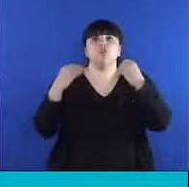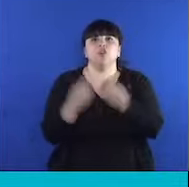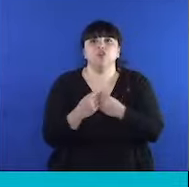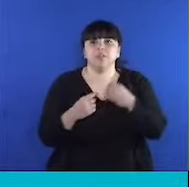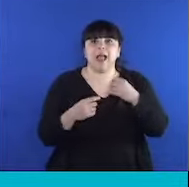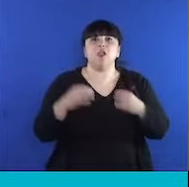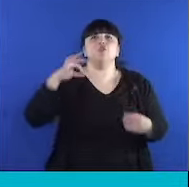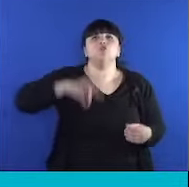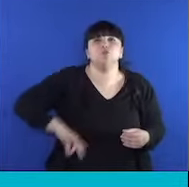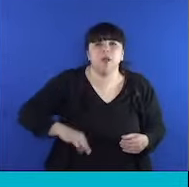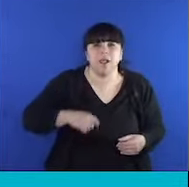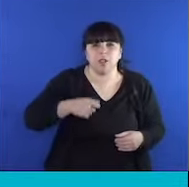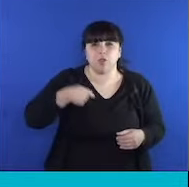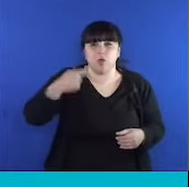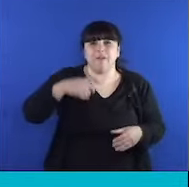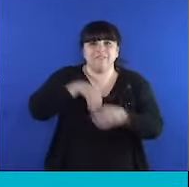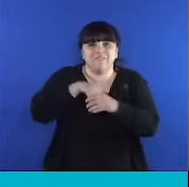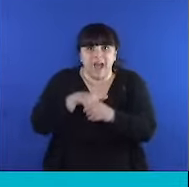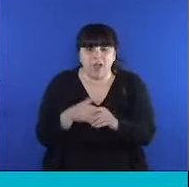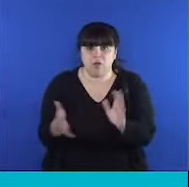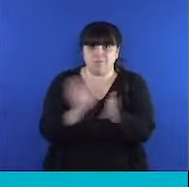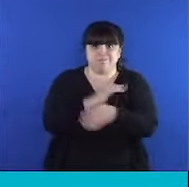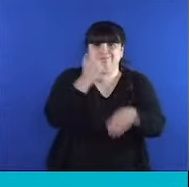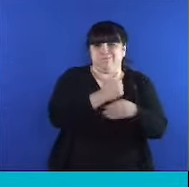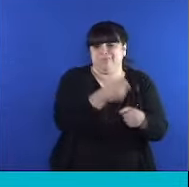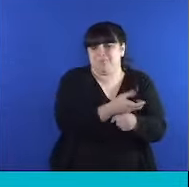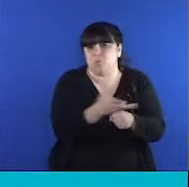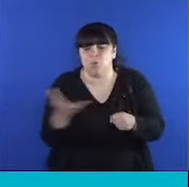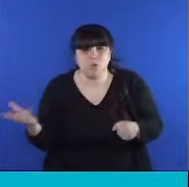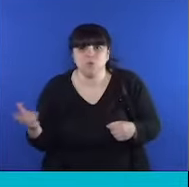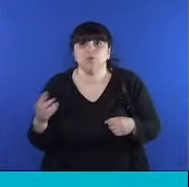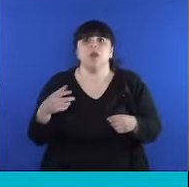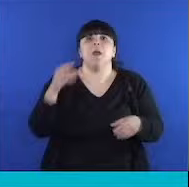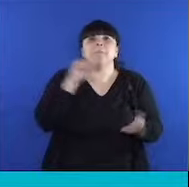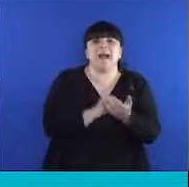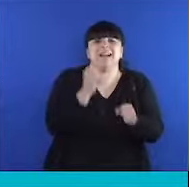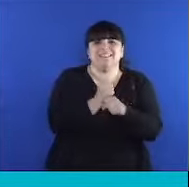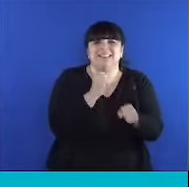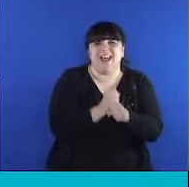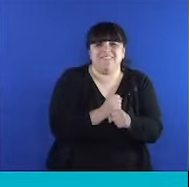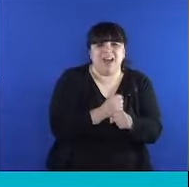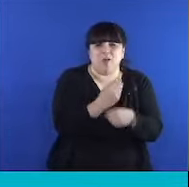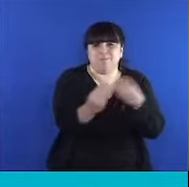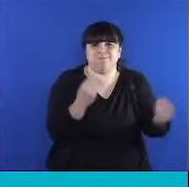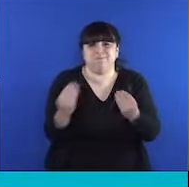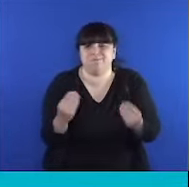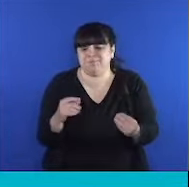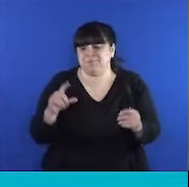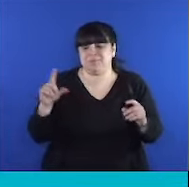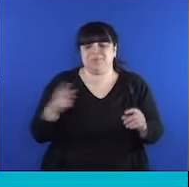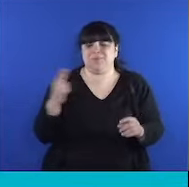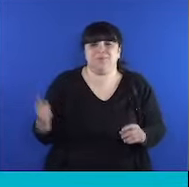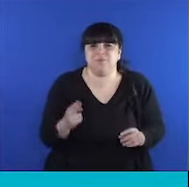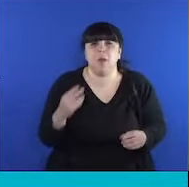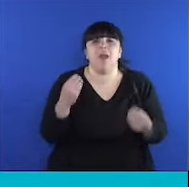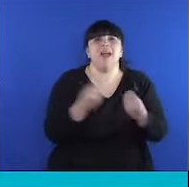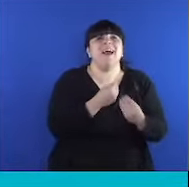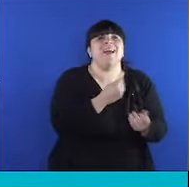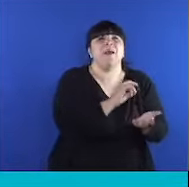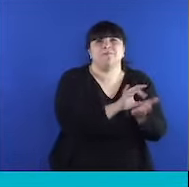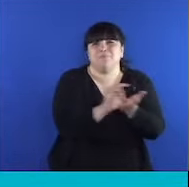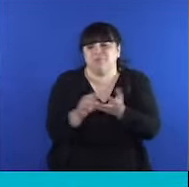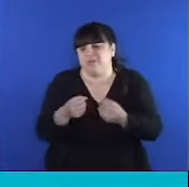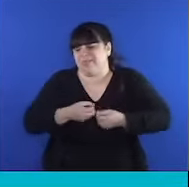cuentas sueldo en este periodo, sumado los puestos de trabajo precario, evidentemente se perdieron muchos puestos de trabajo